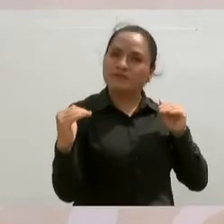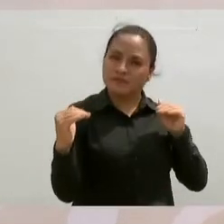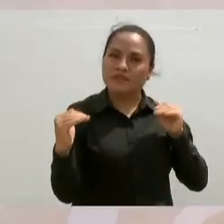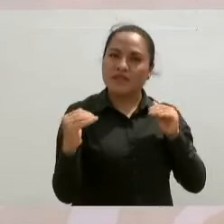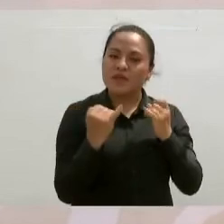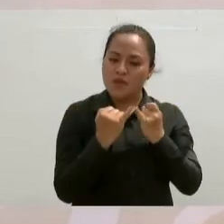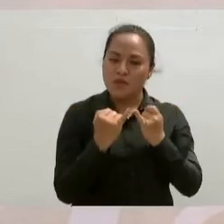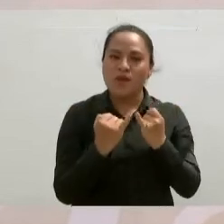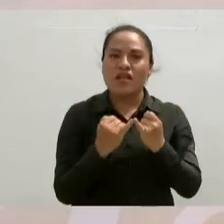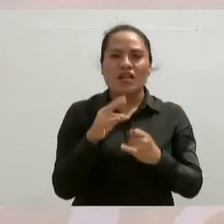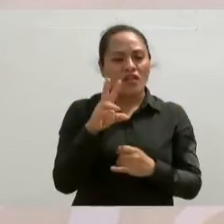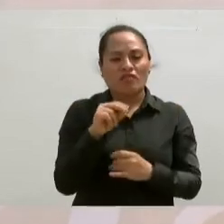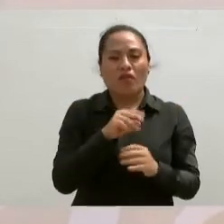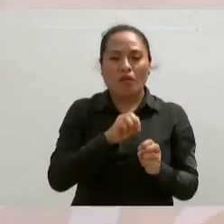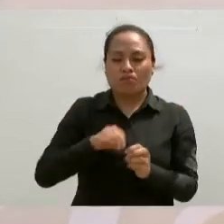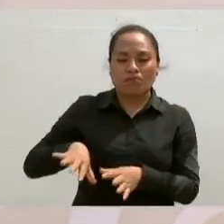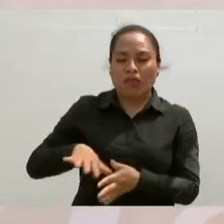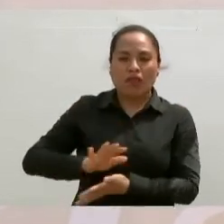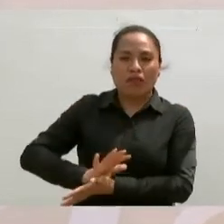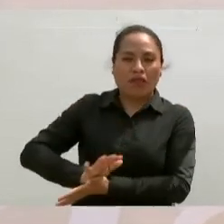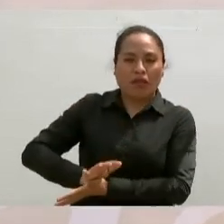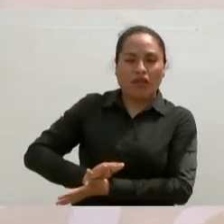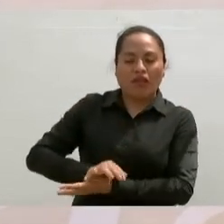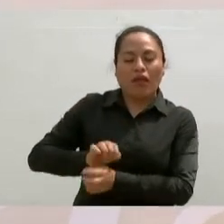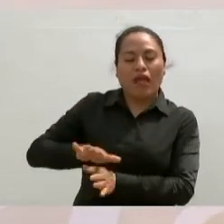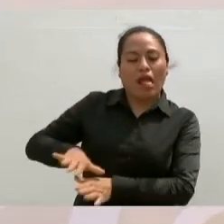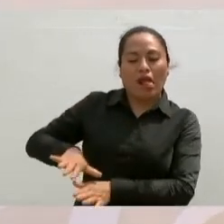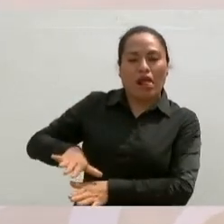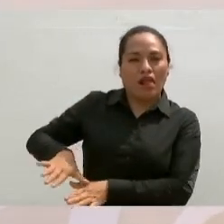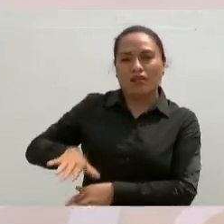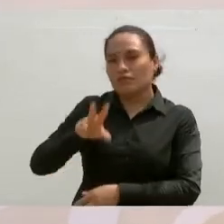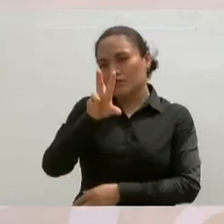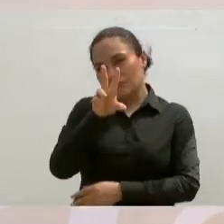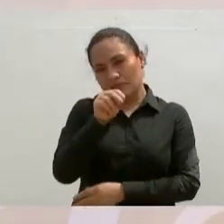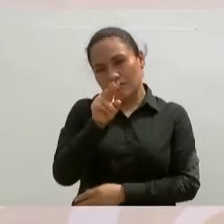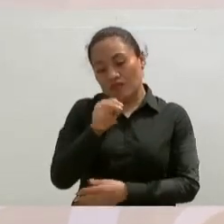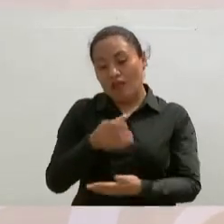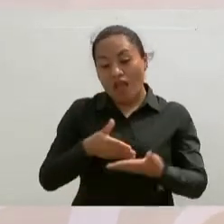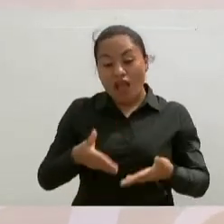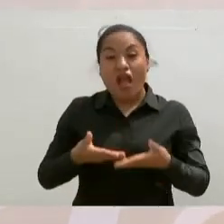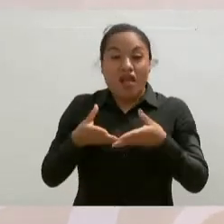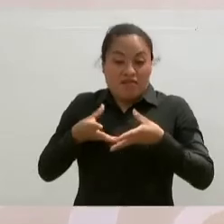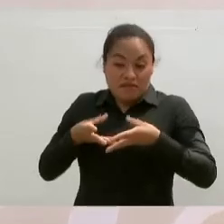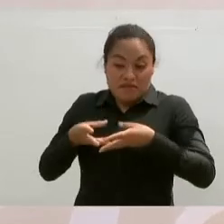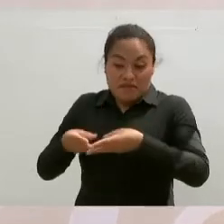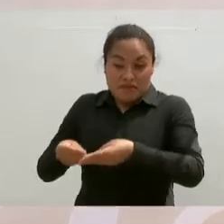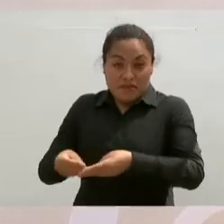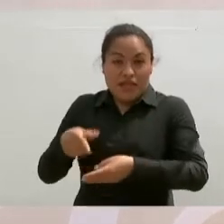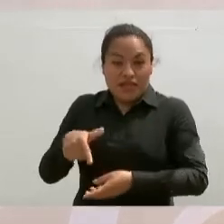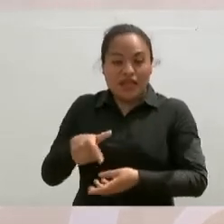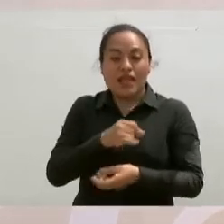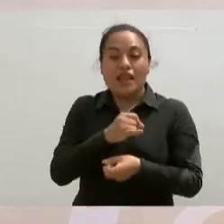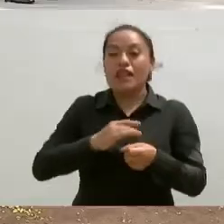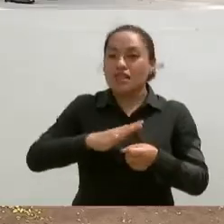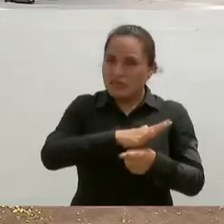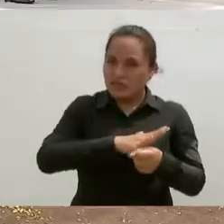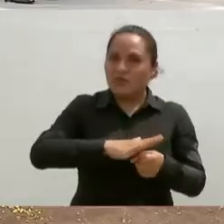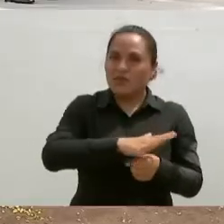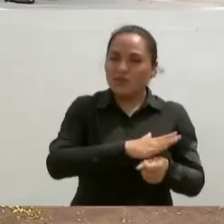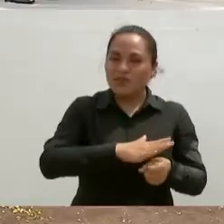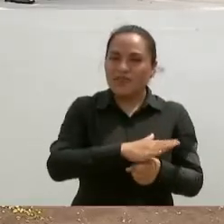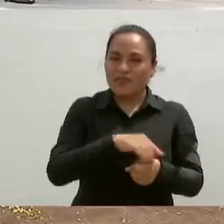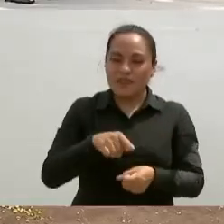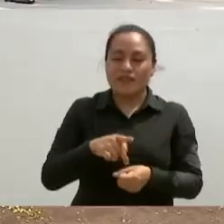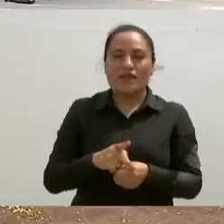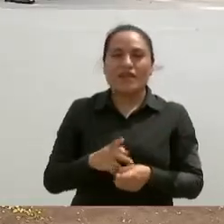para que nadie se quede rezagado. Por eso las inversiones aquí en el Istmo, en